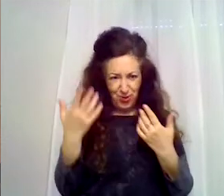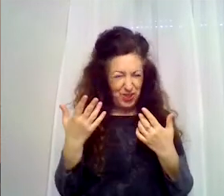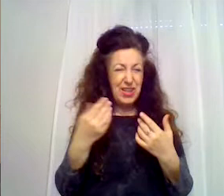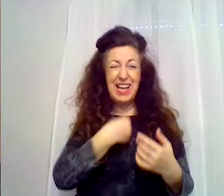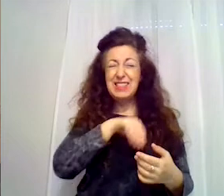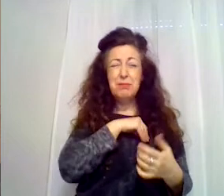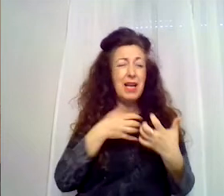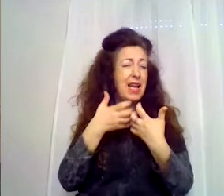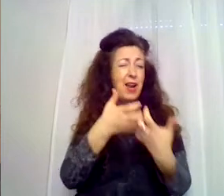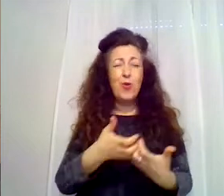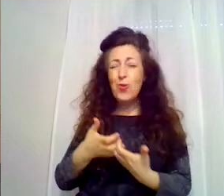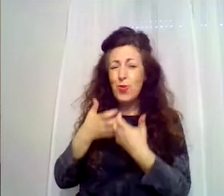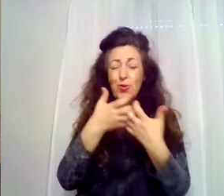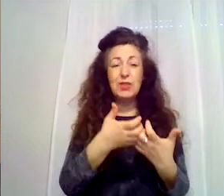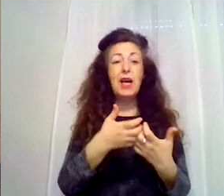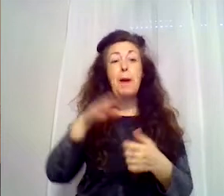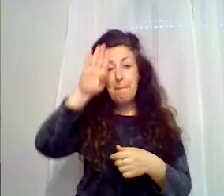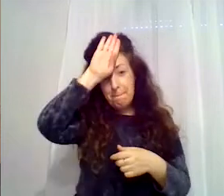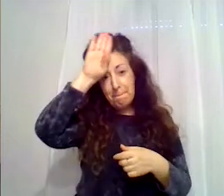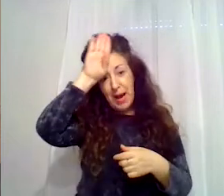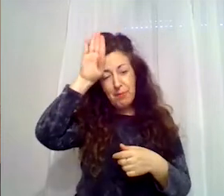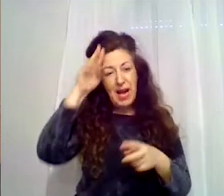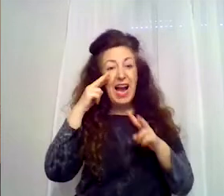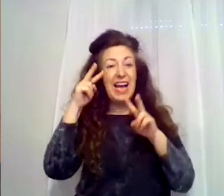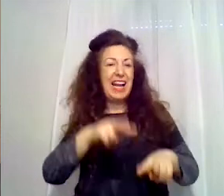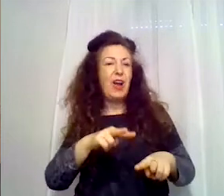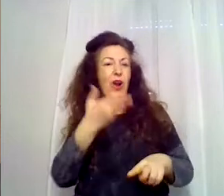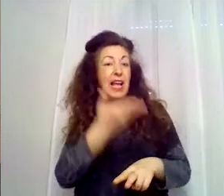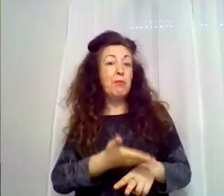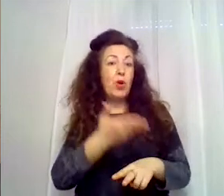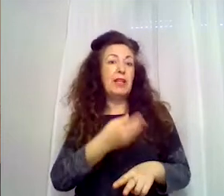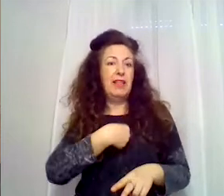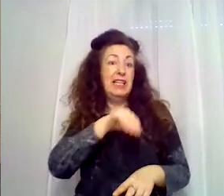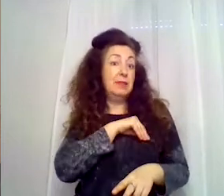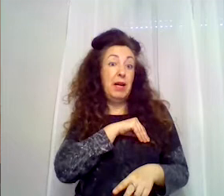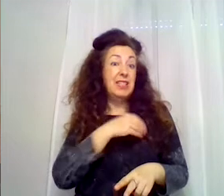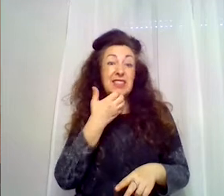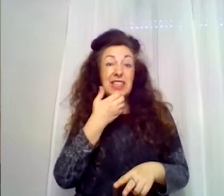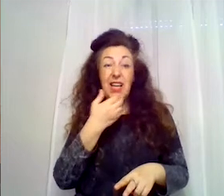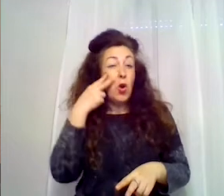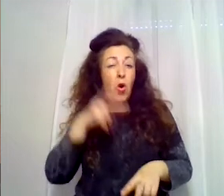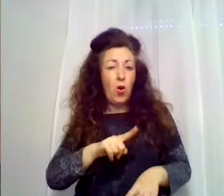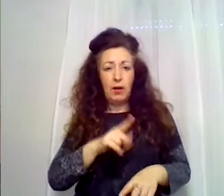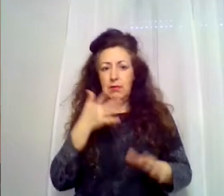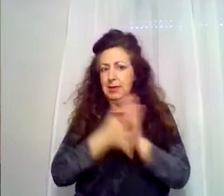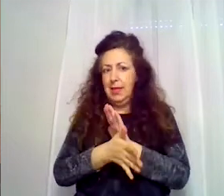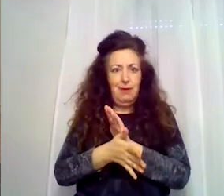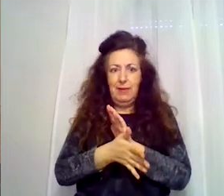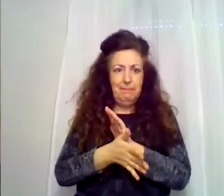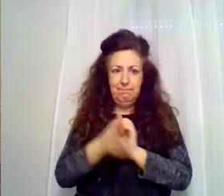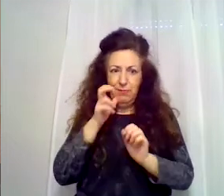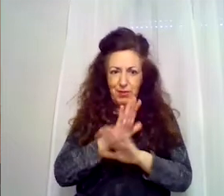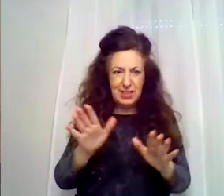mucho a España en una época, porque España se convirtió en una tenaz defensora, en una casi defensora no